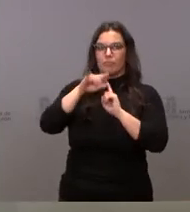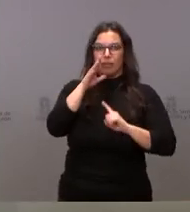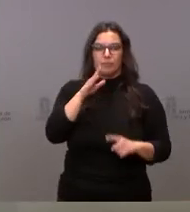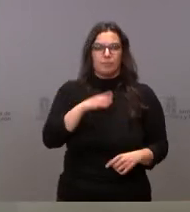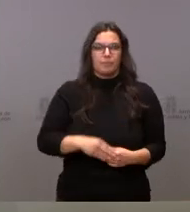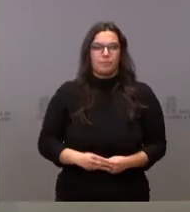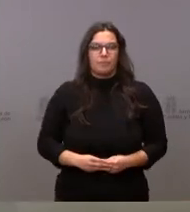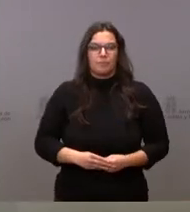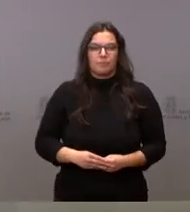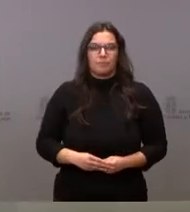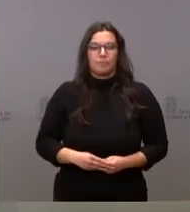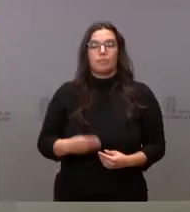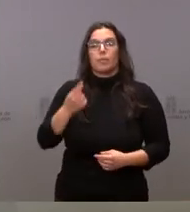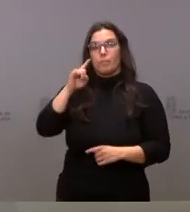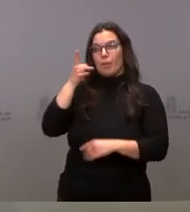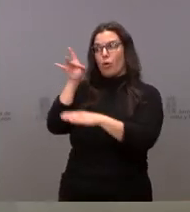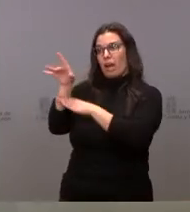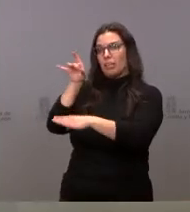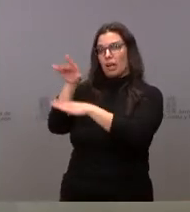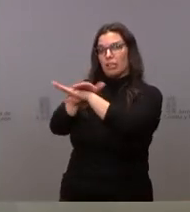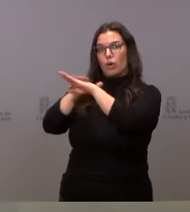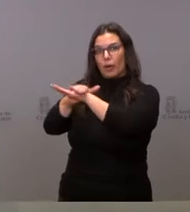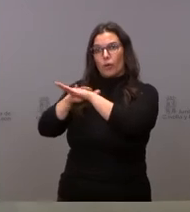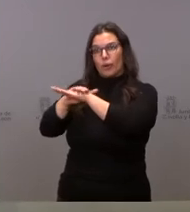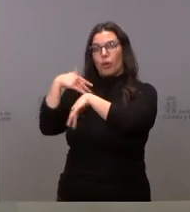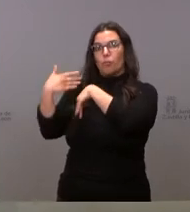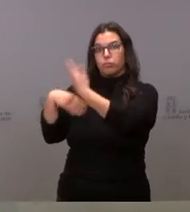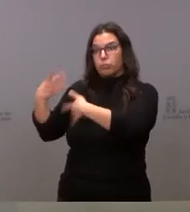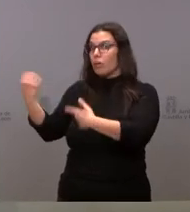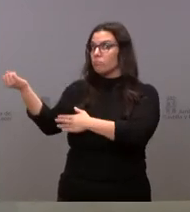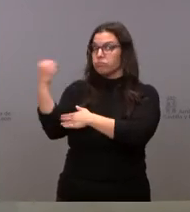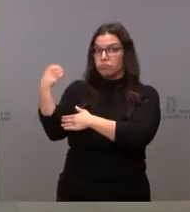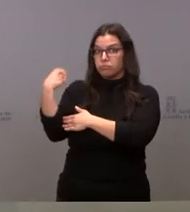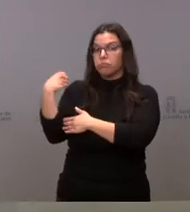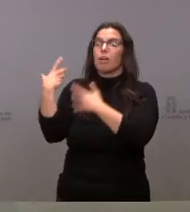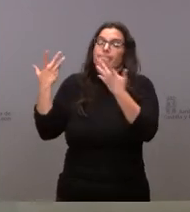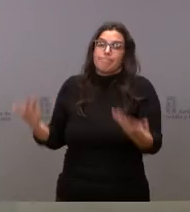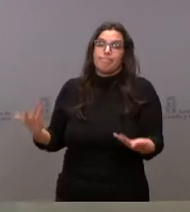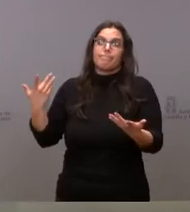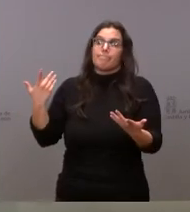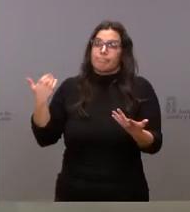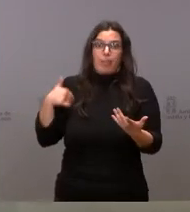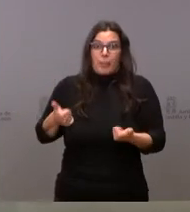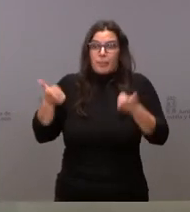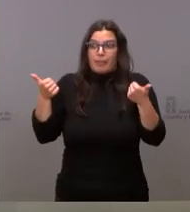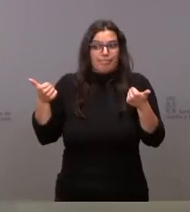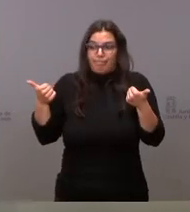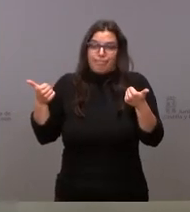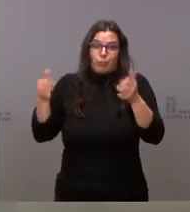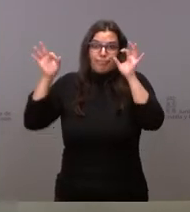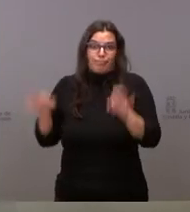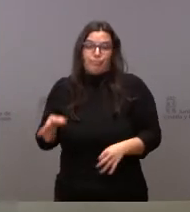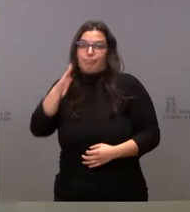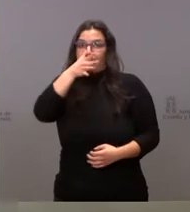al propio gobierno y fue cuando finalmente en el gobierno decidió no atender este requerimiento cuando no quedó más remedio que ir por la vía judicial